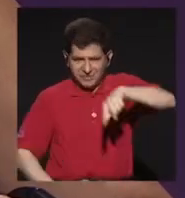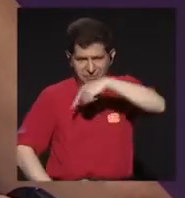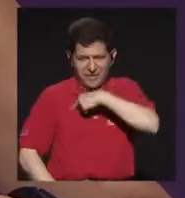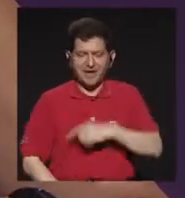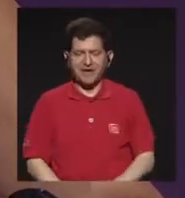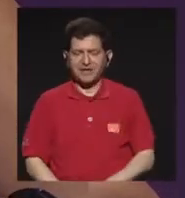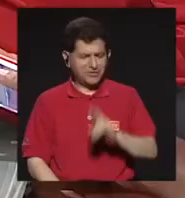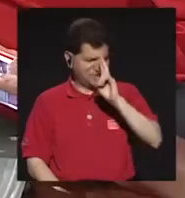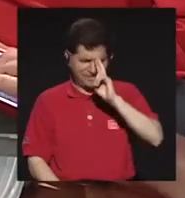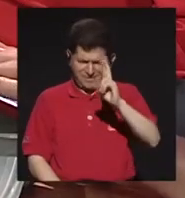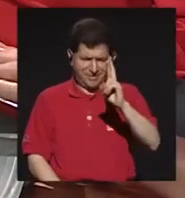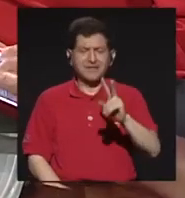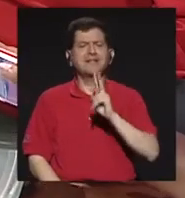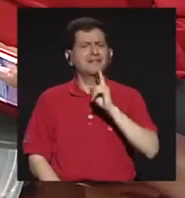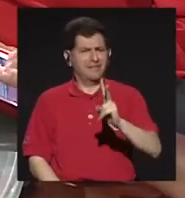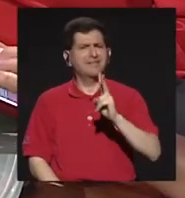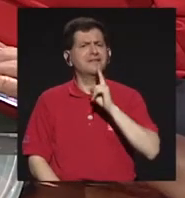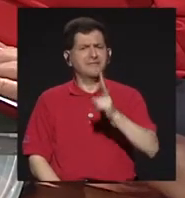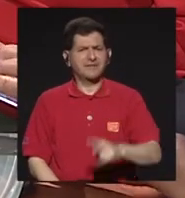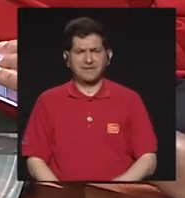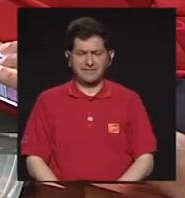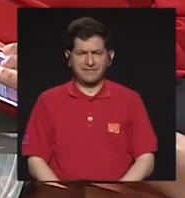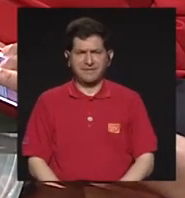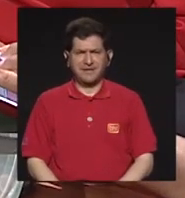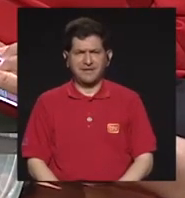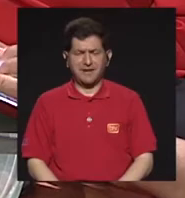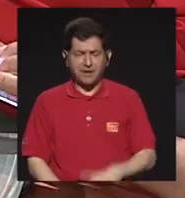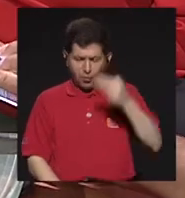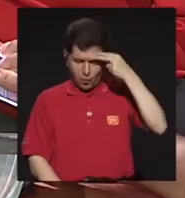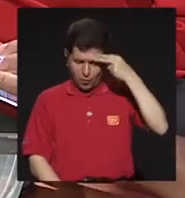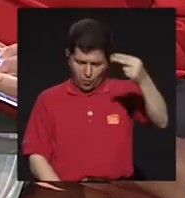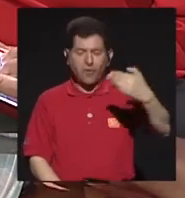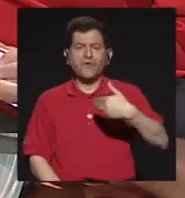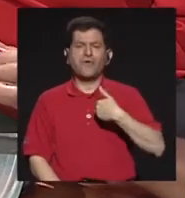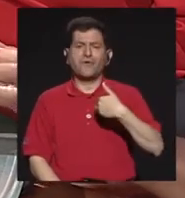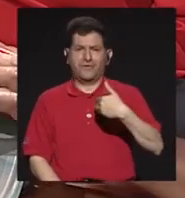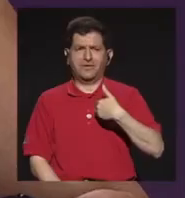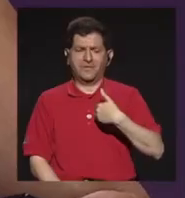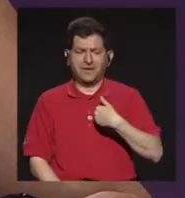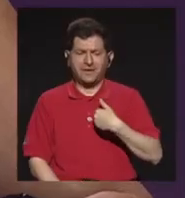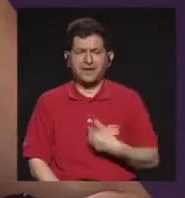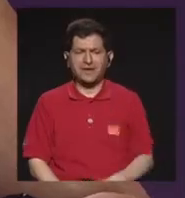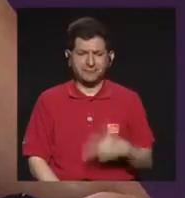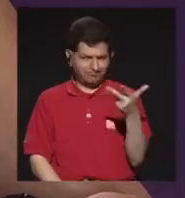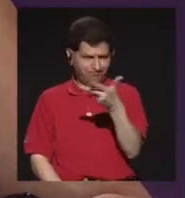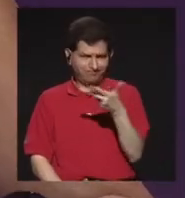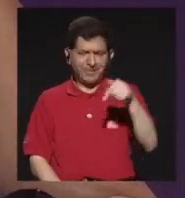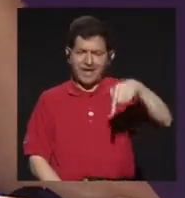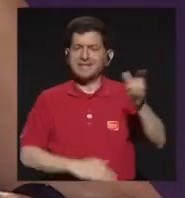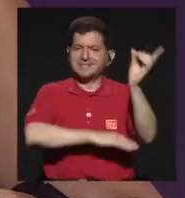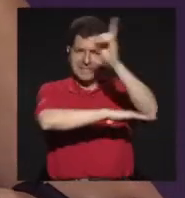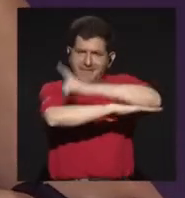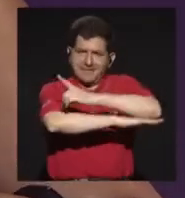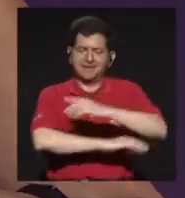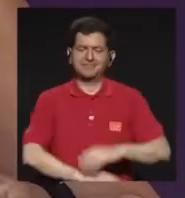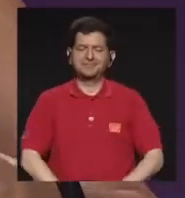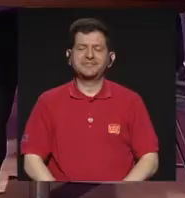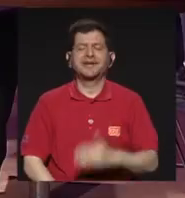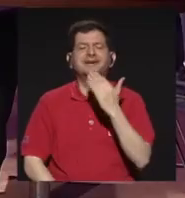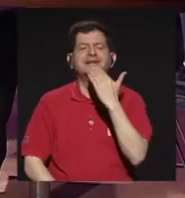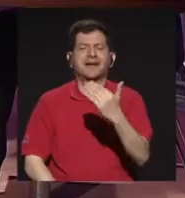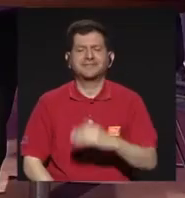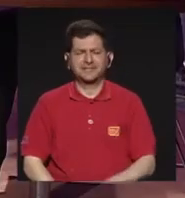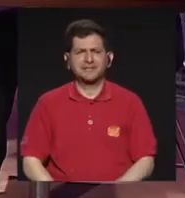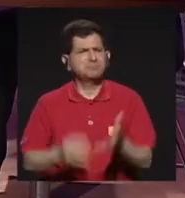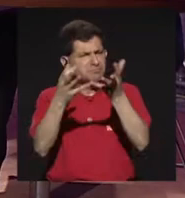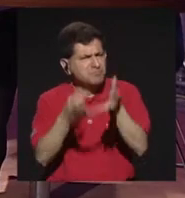en Irreverencias. De verdad que es un honor contar con ustedes el día de hoy. Gracias. Gracias. ¿Por